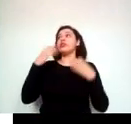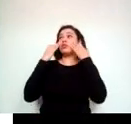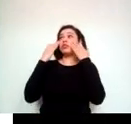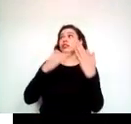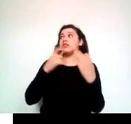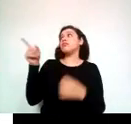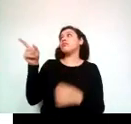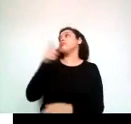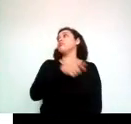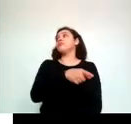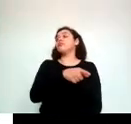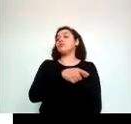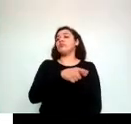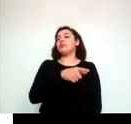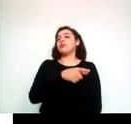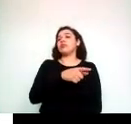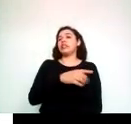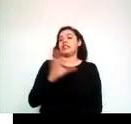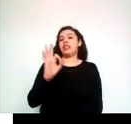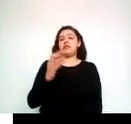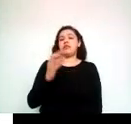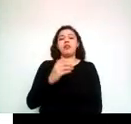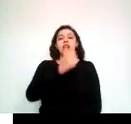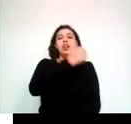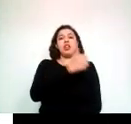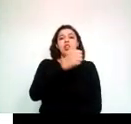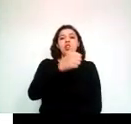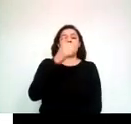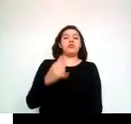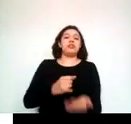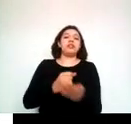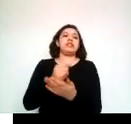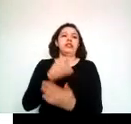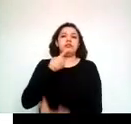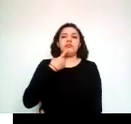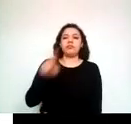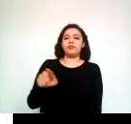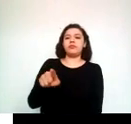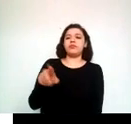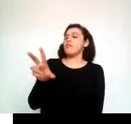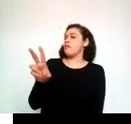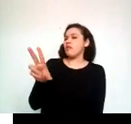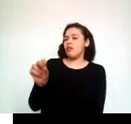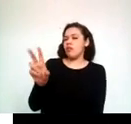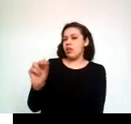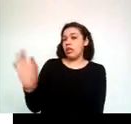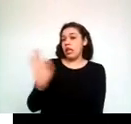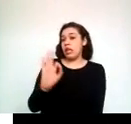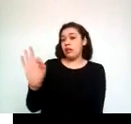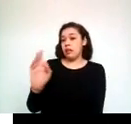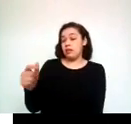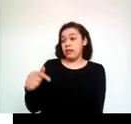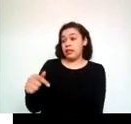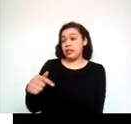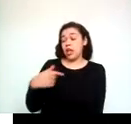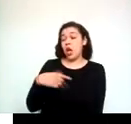que pueda padecer cada colaborador que decida denunciarlo. También si algún colaborador presencia,